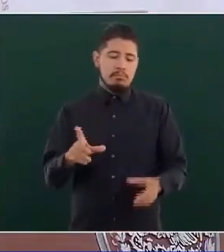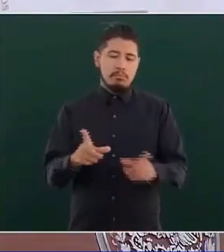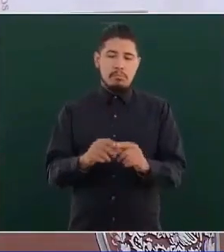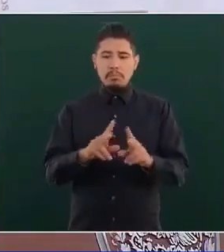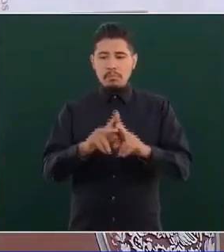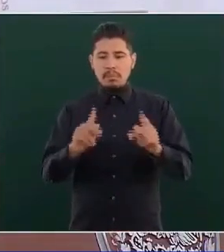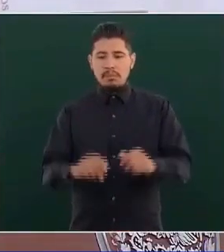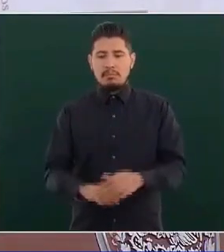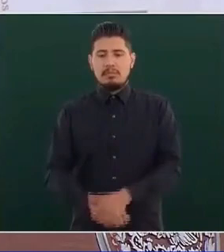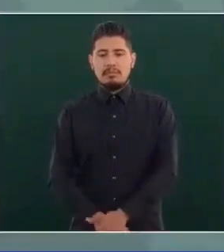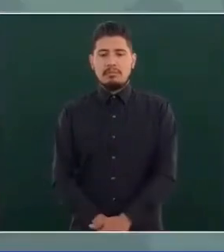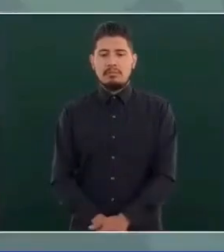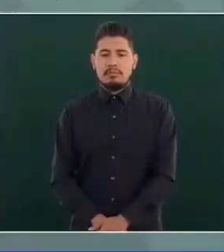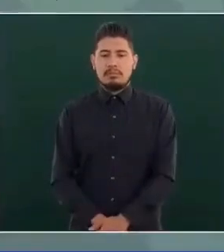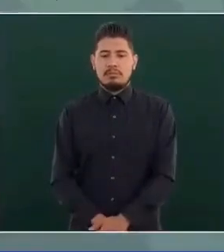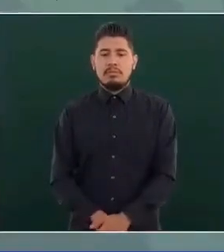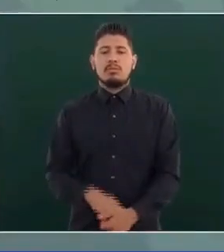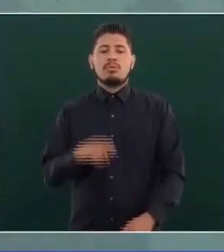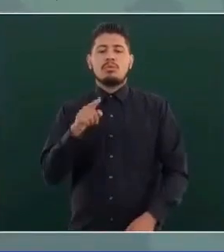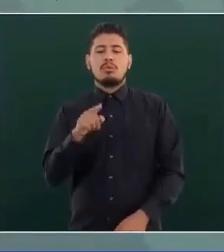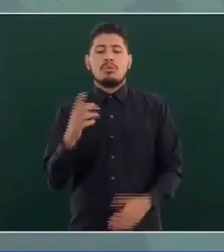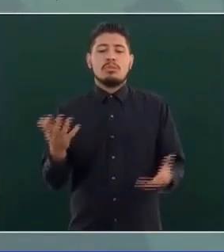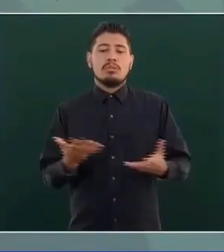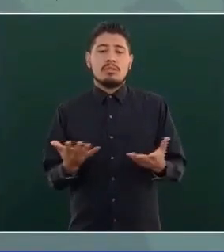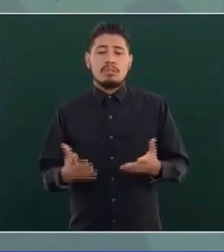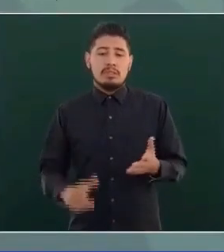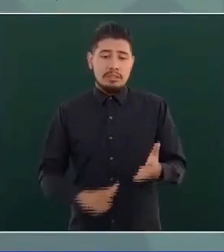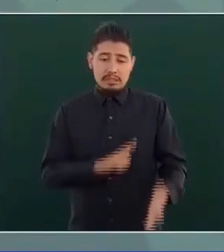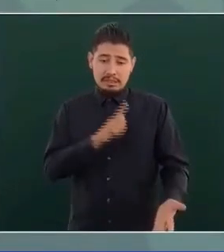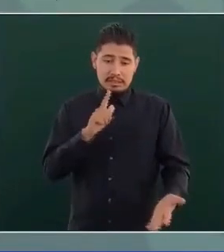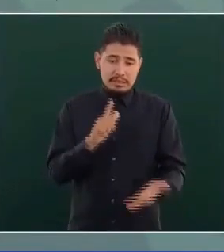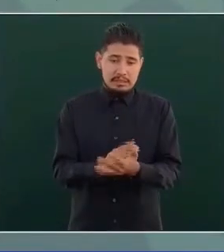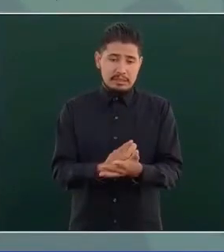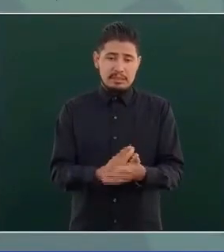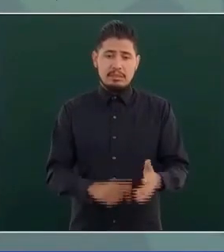rapaz. Y entonces tú hiciste las leyes